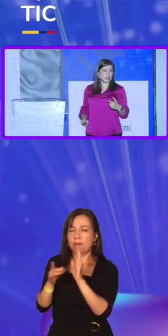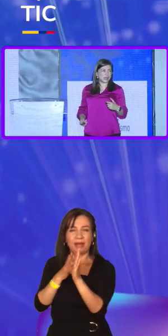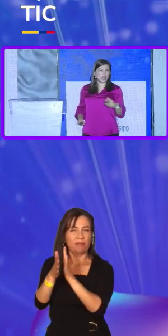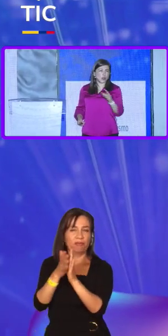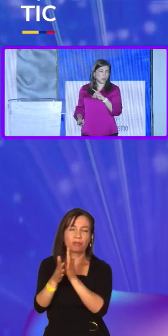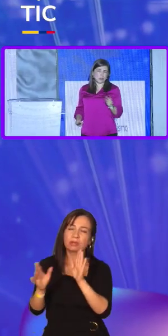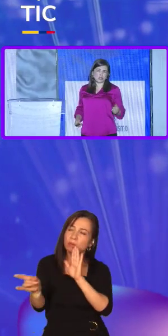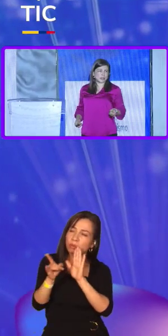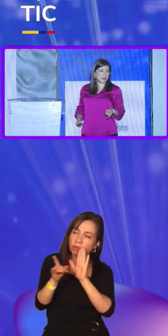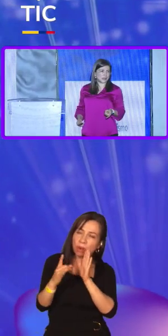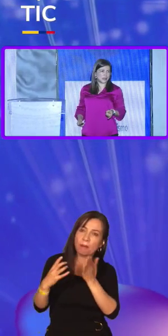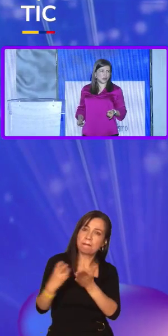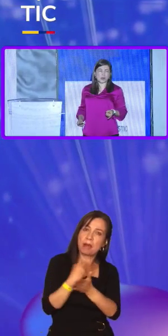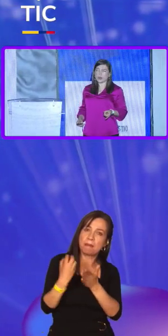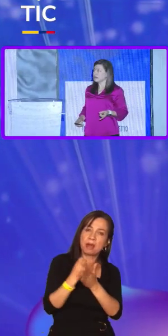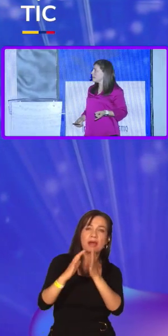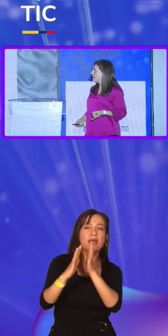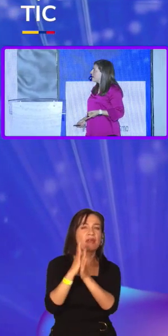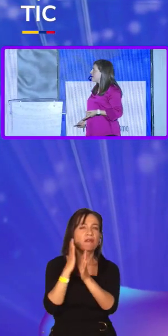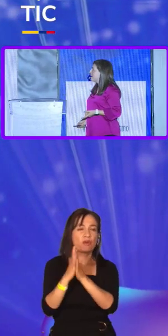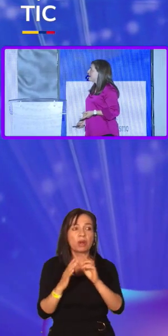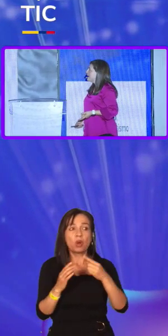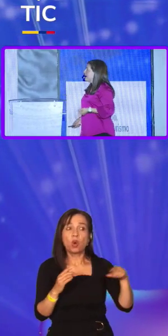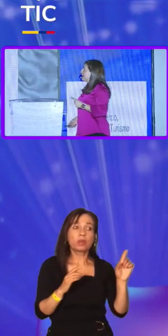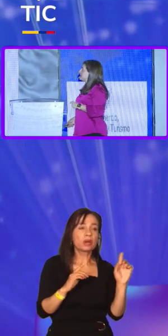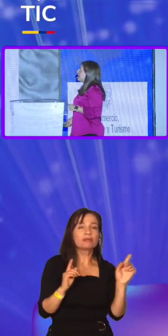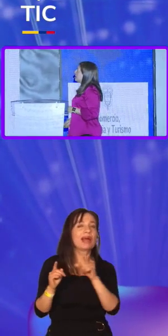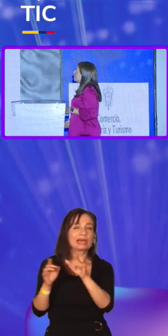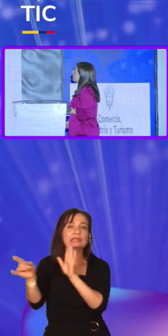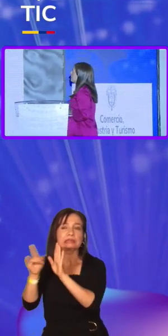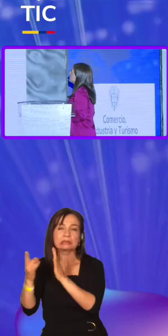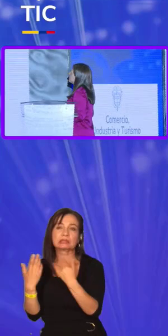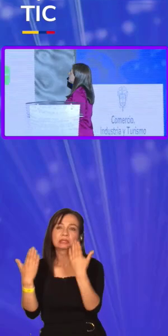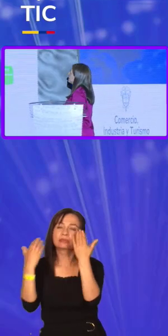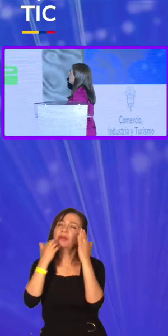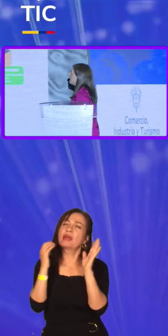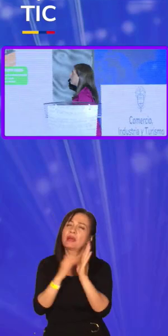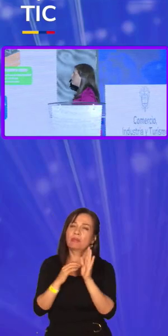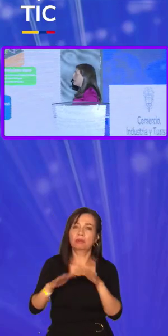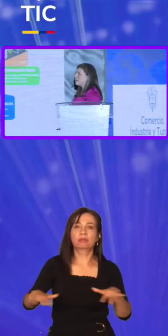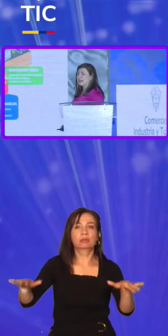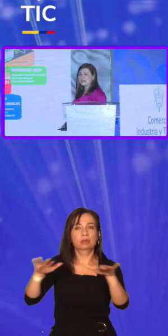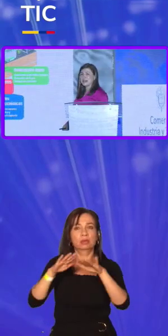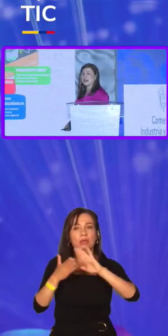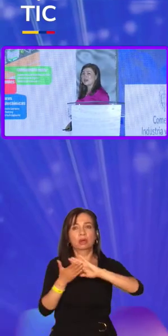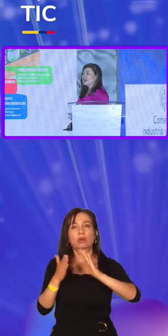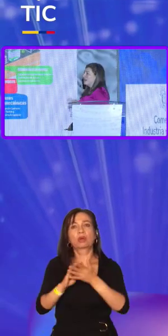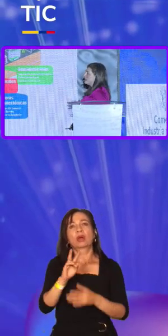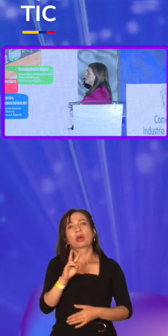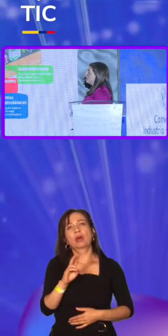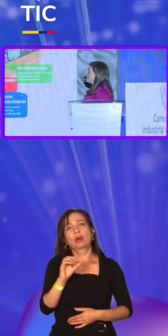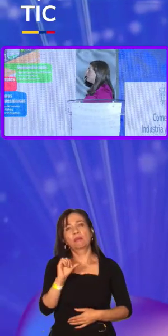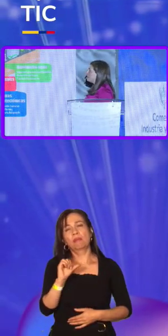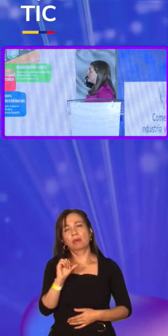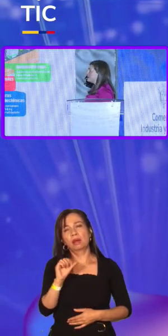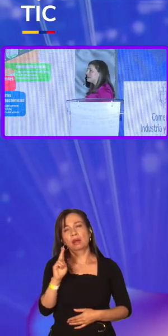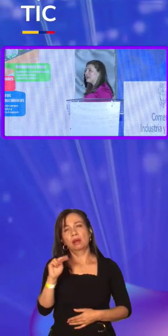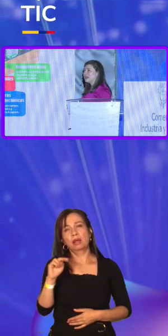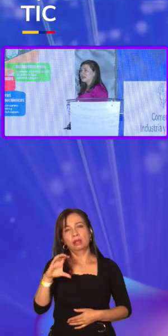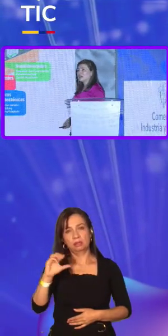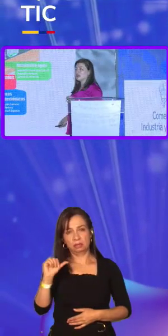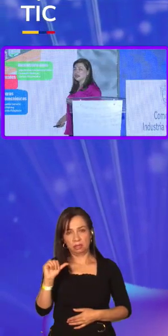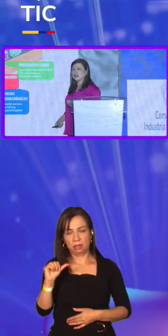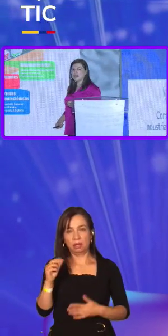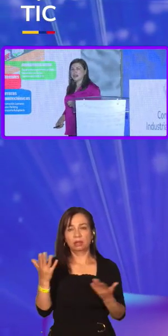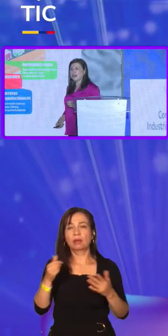información queremos obtener que no podemos obtener de ninguna otra manera. Este ejemplo que ven ustedes acá de la comunidad valenciana es un modelo de